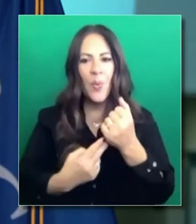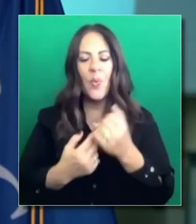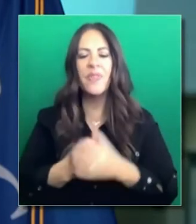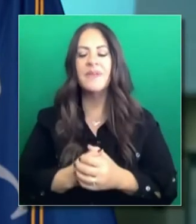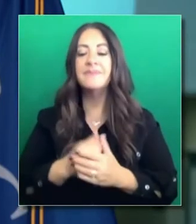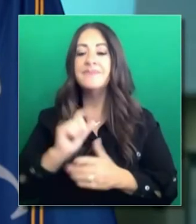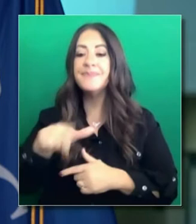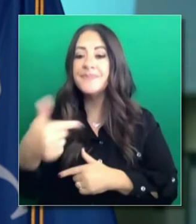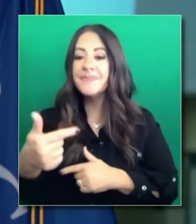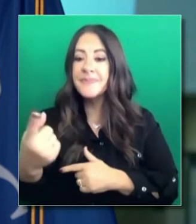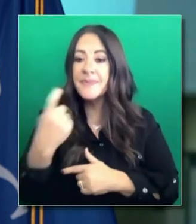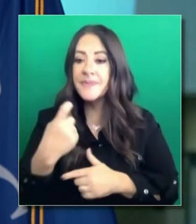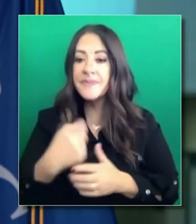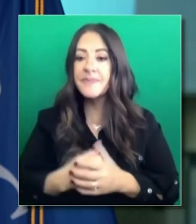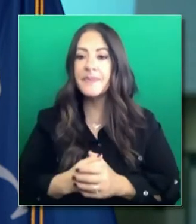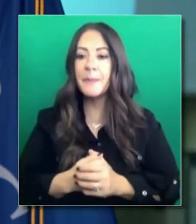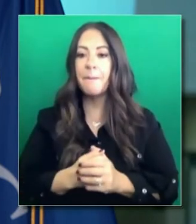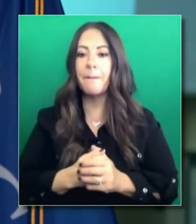Siguiente pregunta.